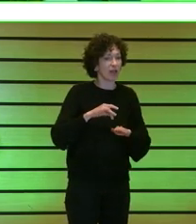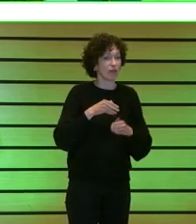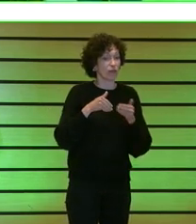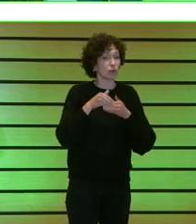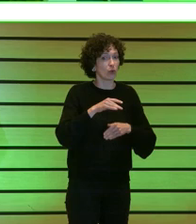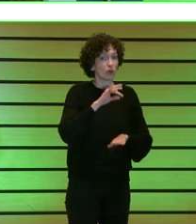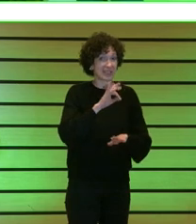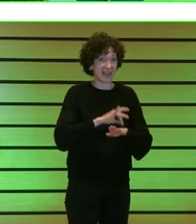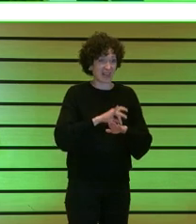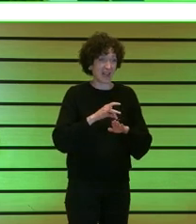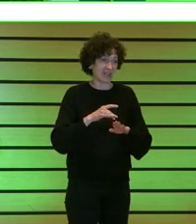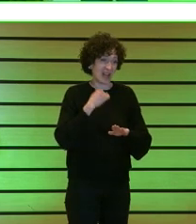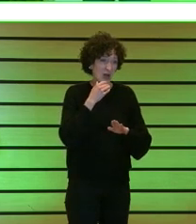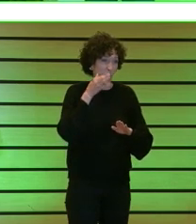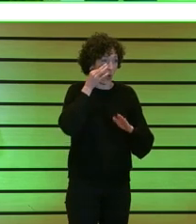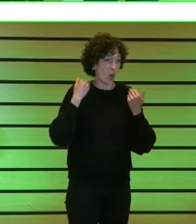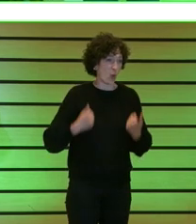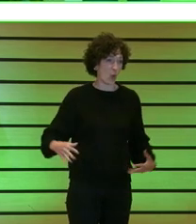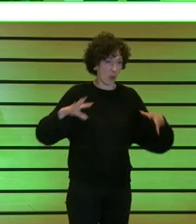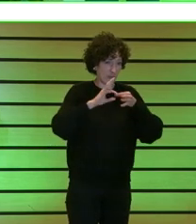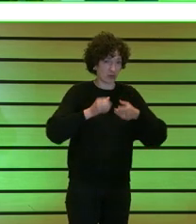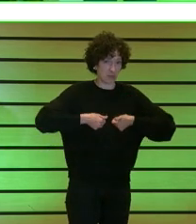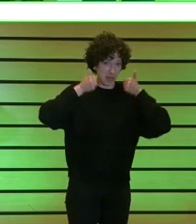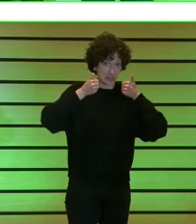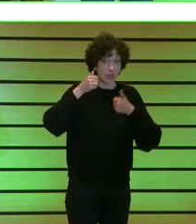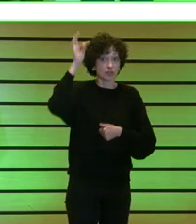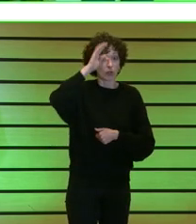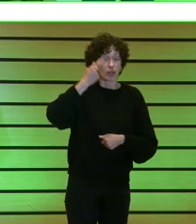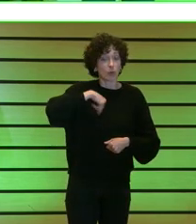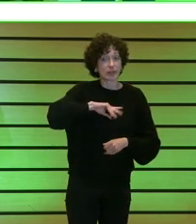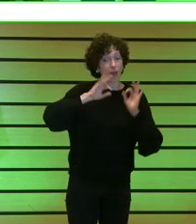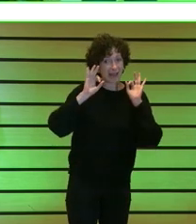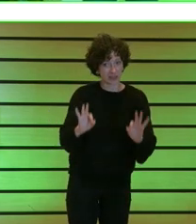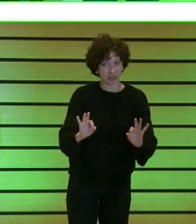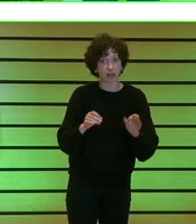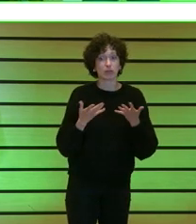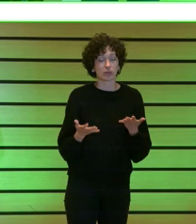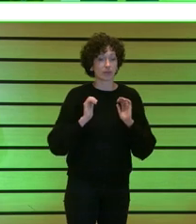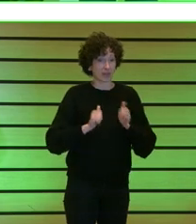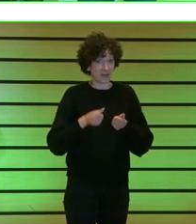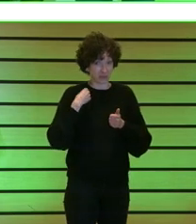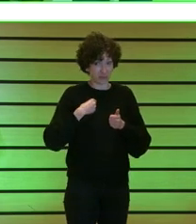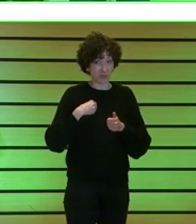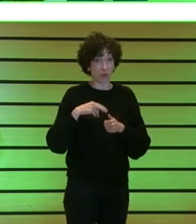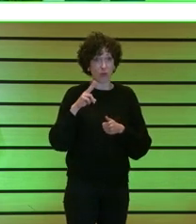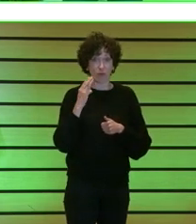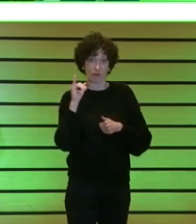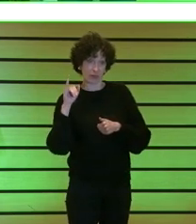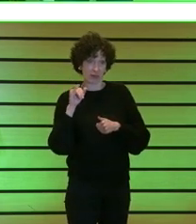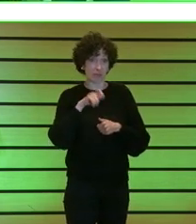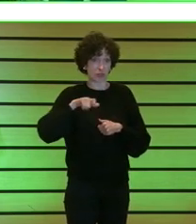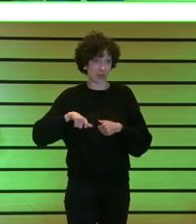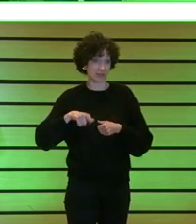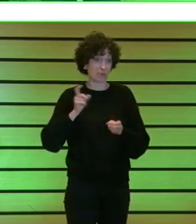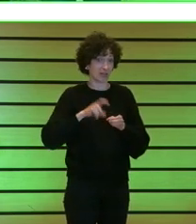más humano y esa era la hipótesis y nos pusimos a trabajar con los principales actores de una unidad de cuidados intensivos Los profesionales